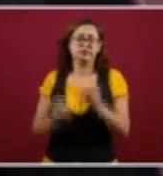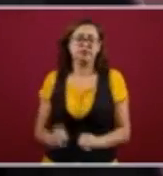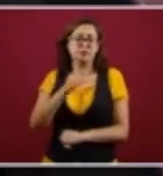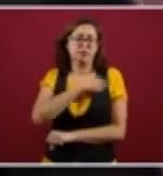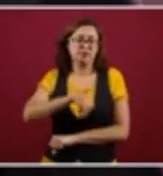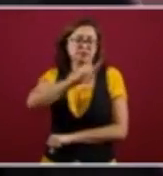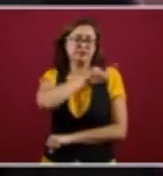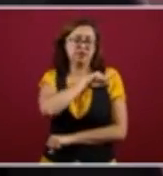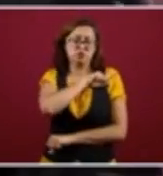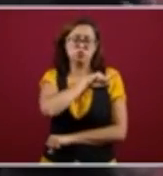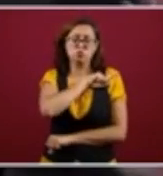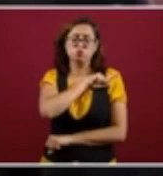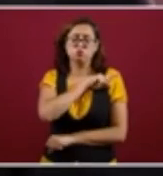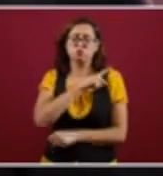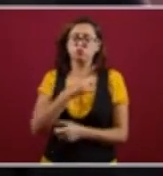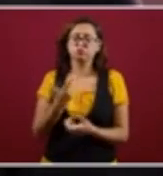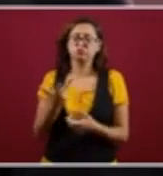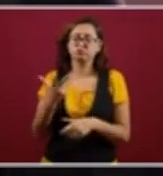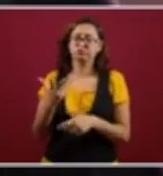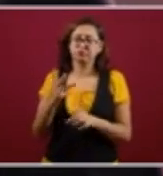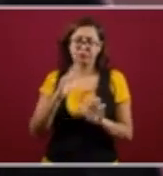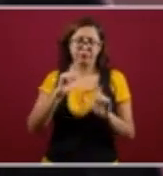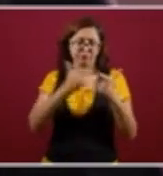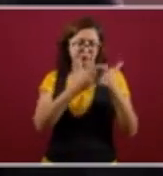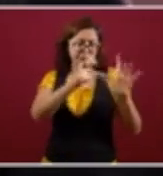utilización de ese fondo